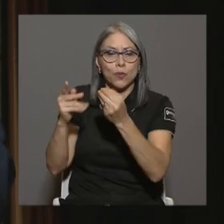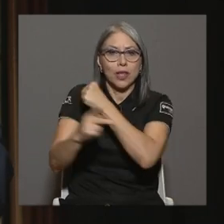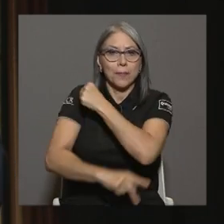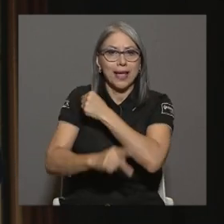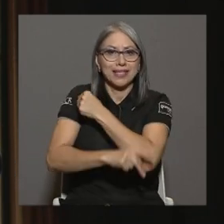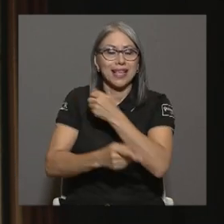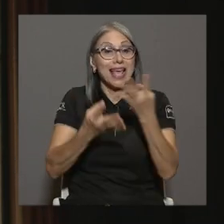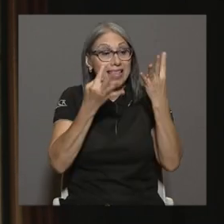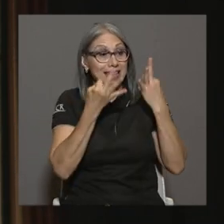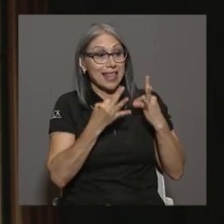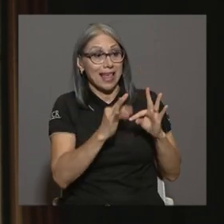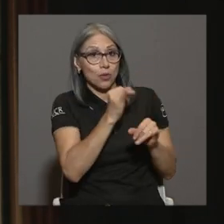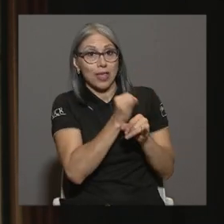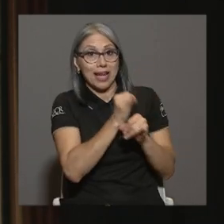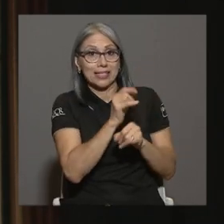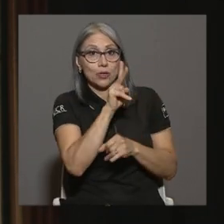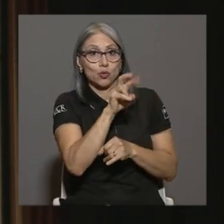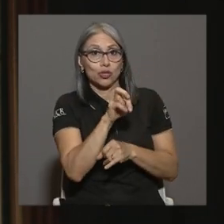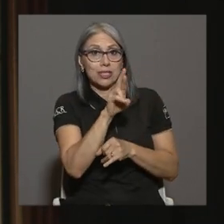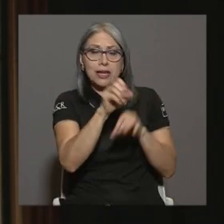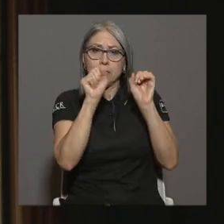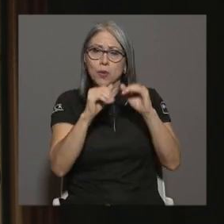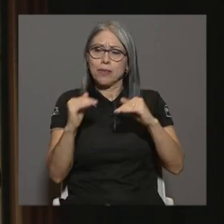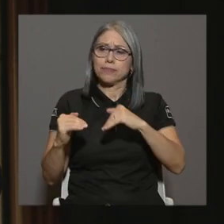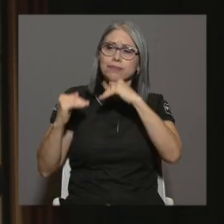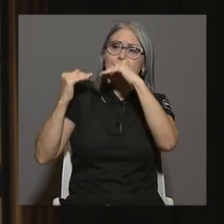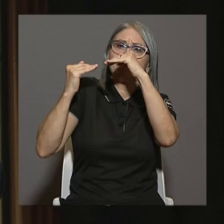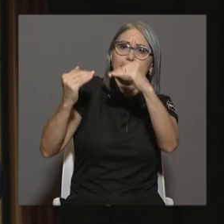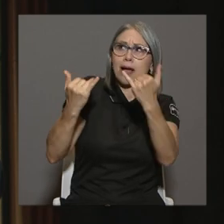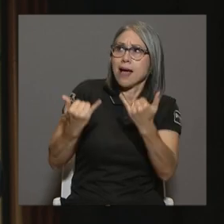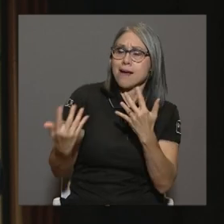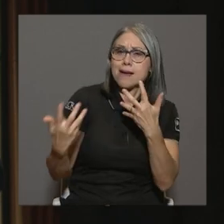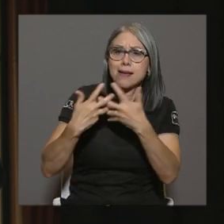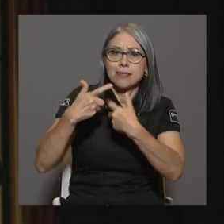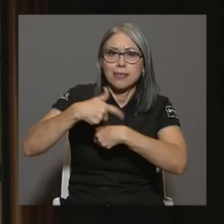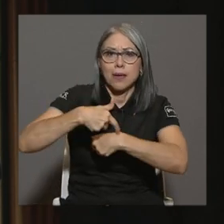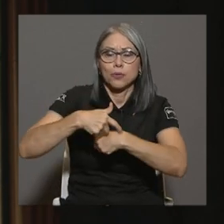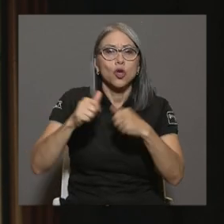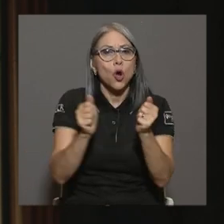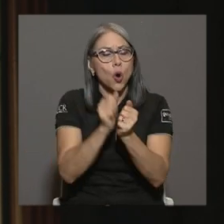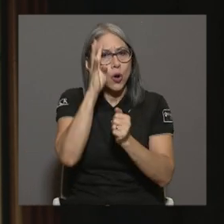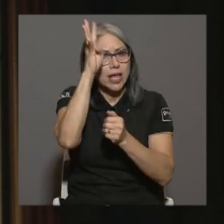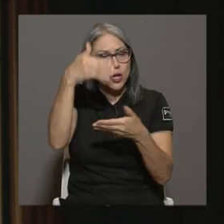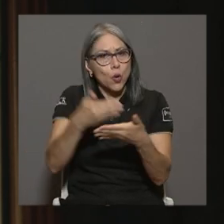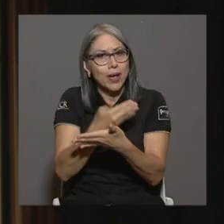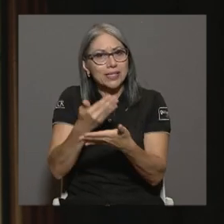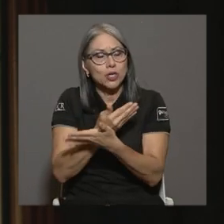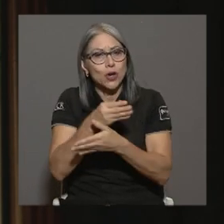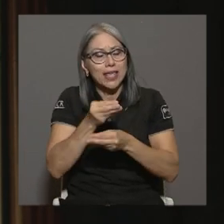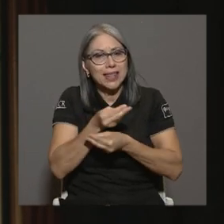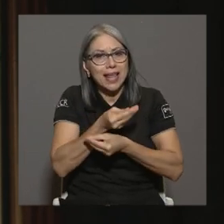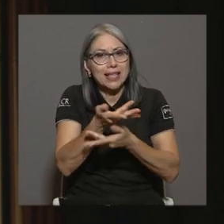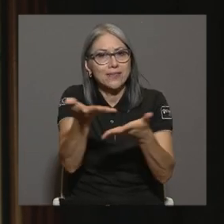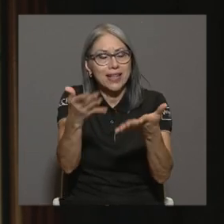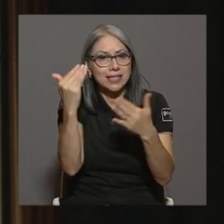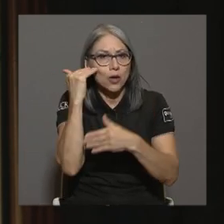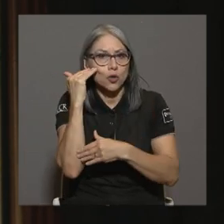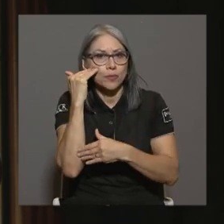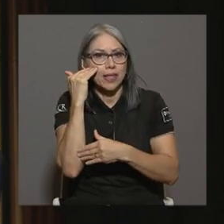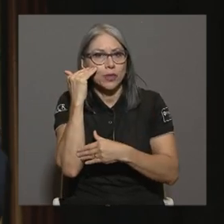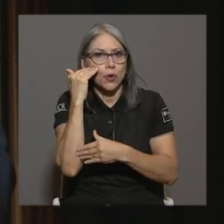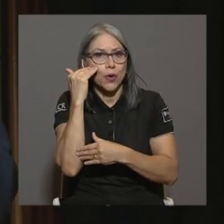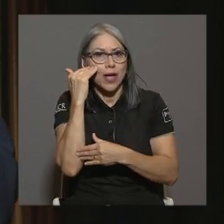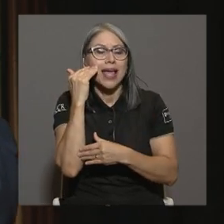a la altura de los tiempos en las tendencias de innovación y transferencia de conocimiento que caracterizan a